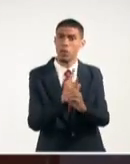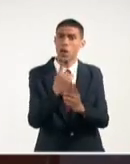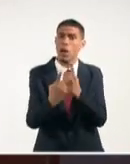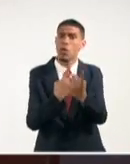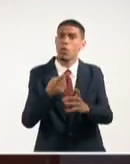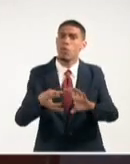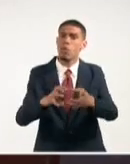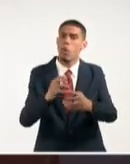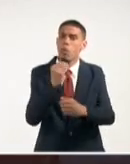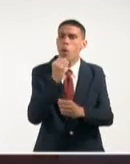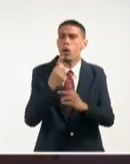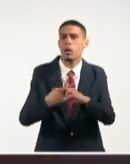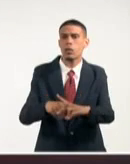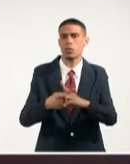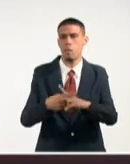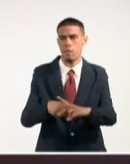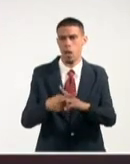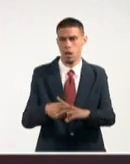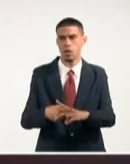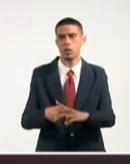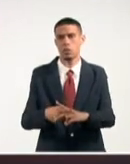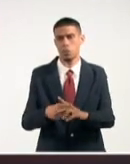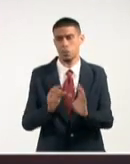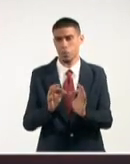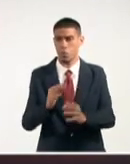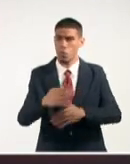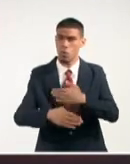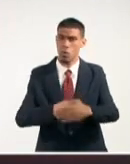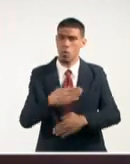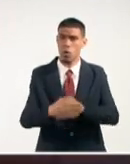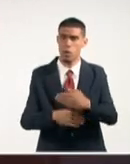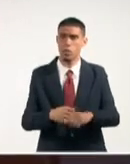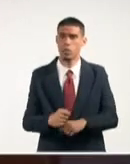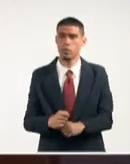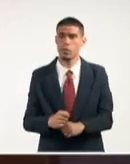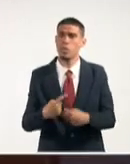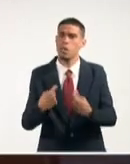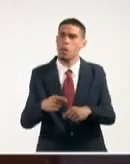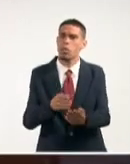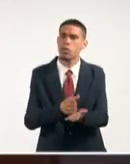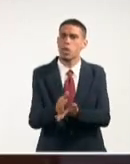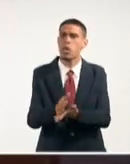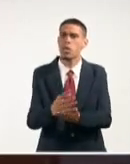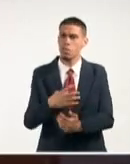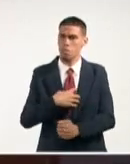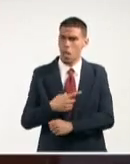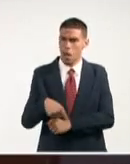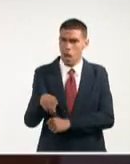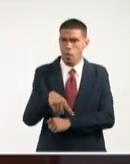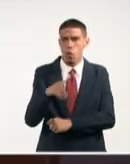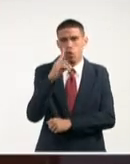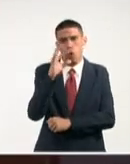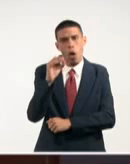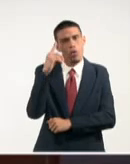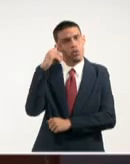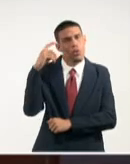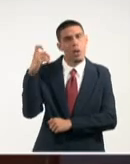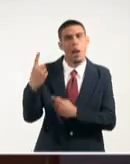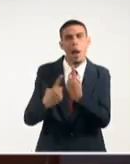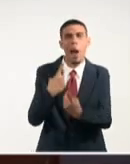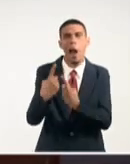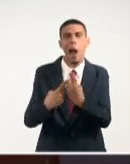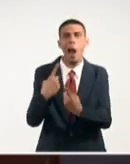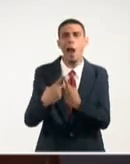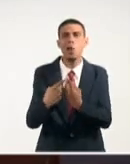soluciones realistas con lo que tenemos, sin soñar que algo nos vaya a caer